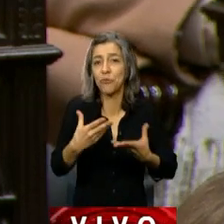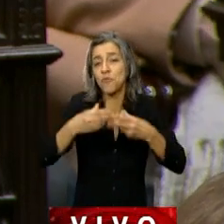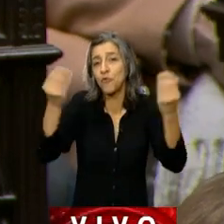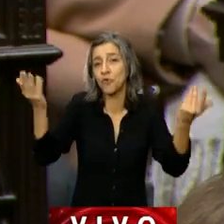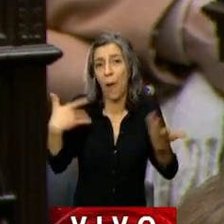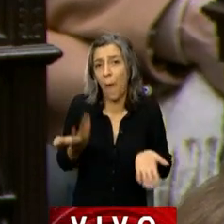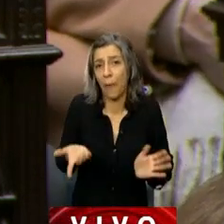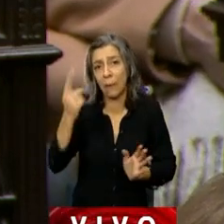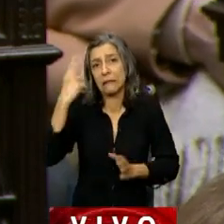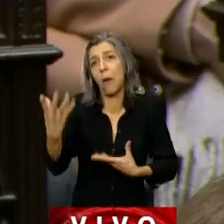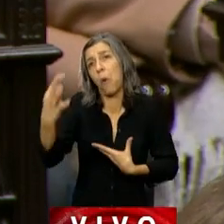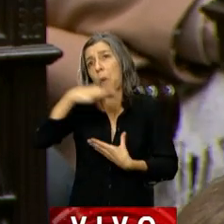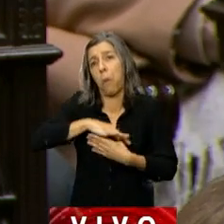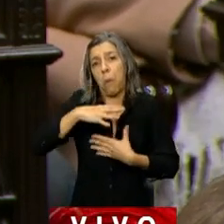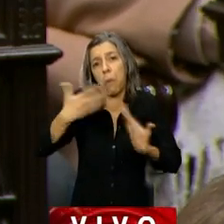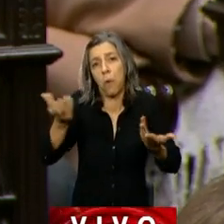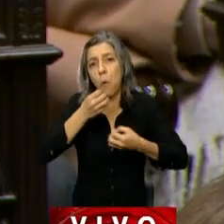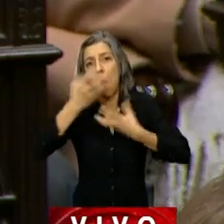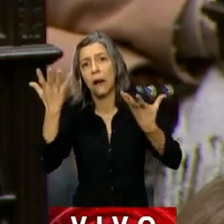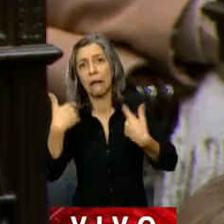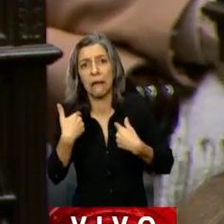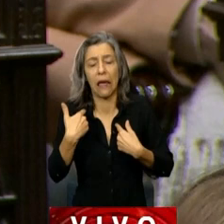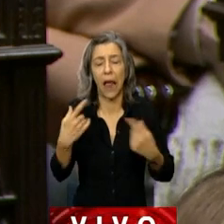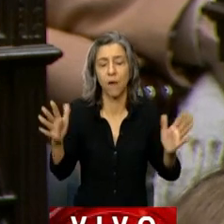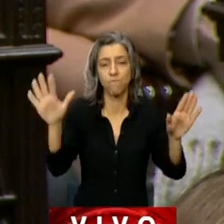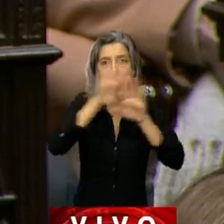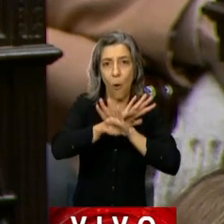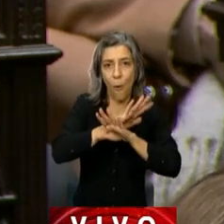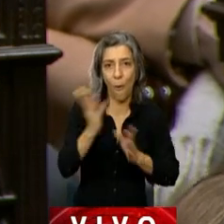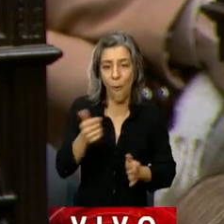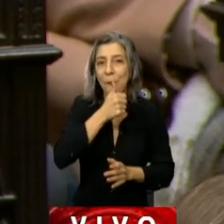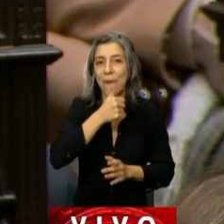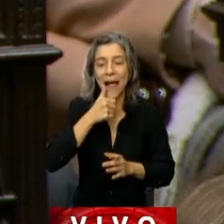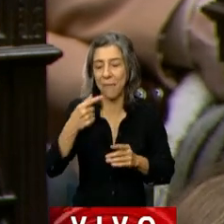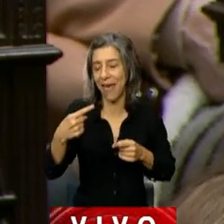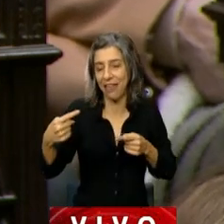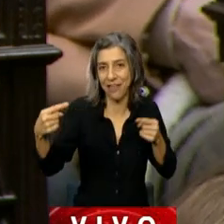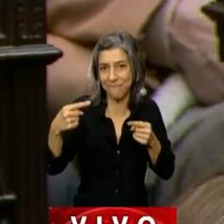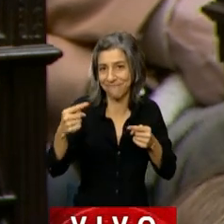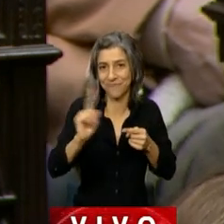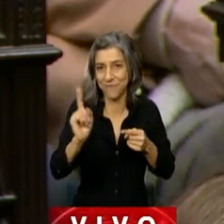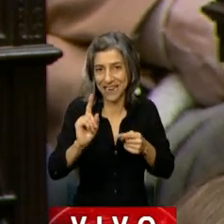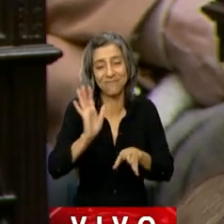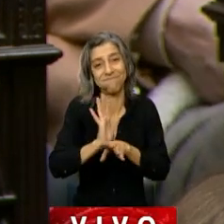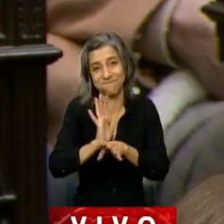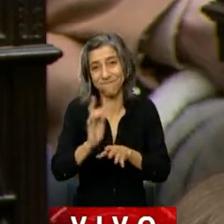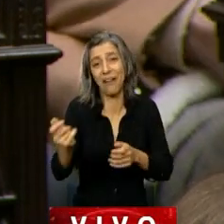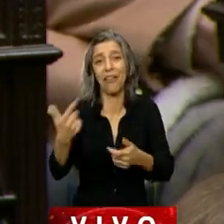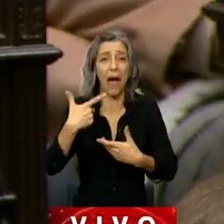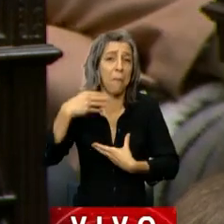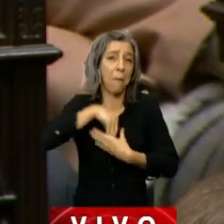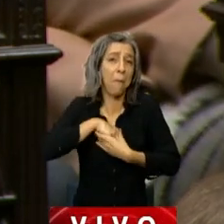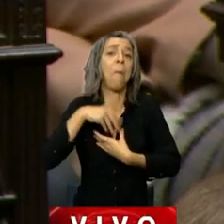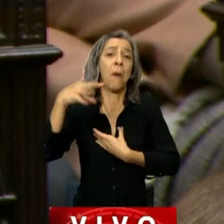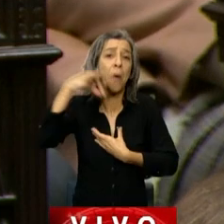infecciones virales y damos antibióticos que son para las bacterias. Y ahí generamos esta resistencia bacteriana. Esta resistencia que